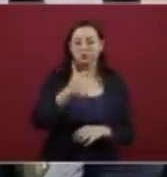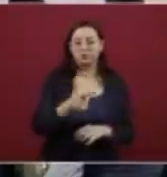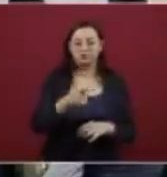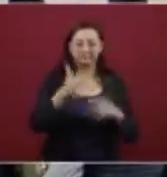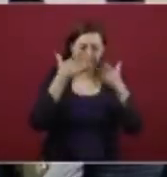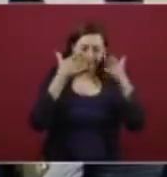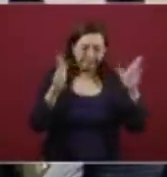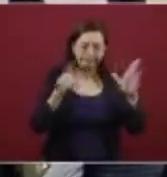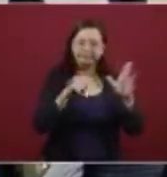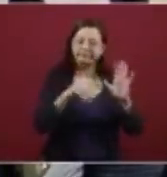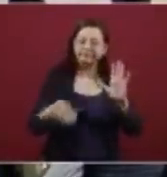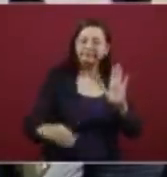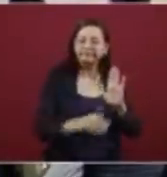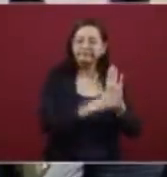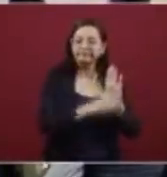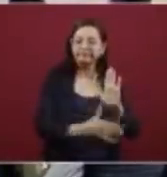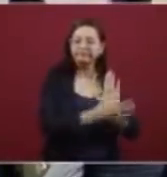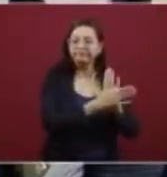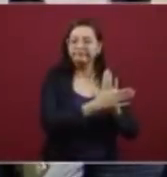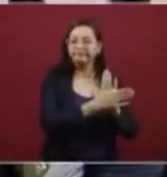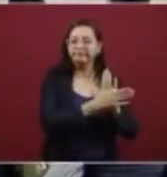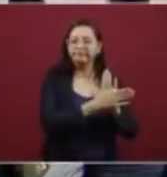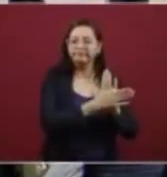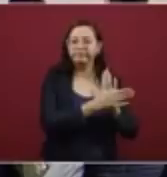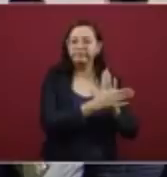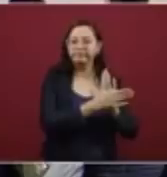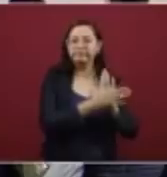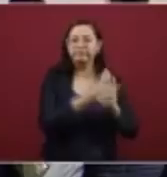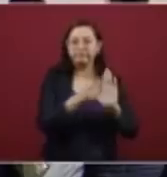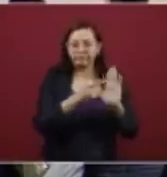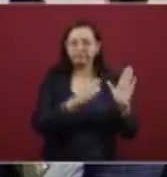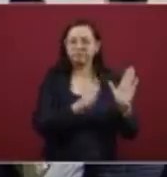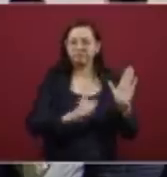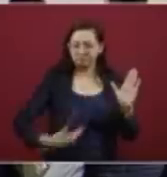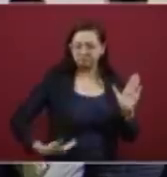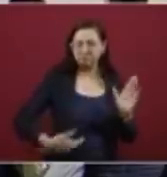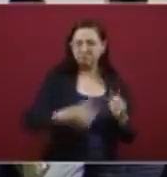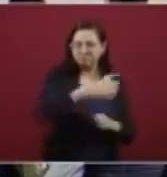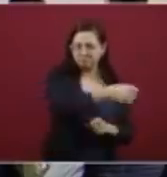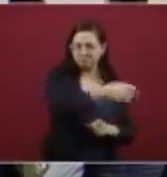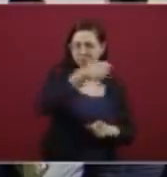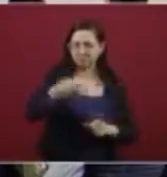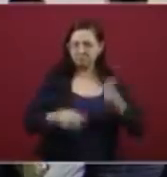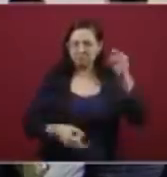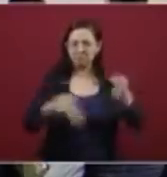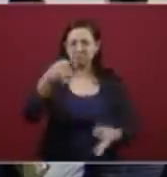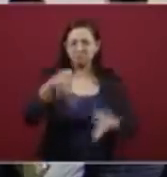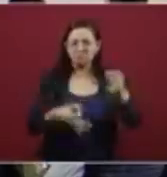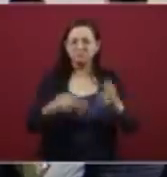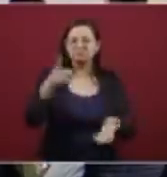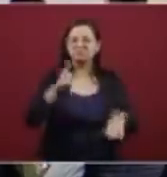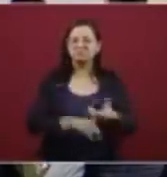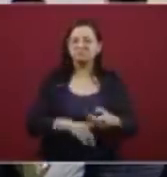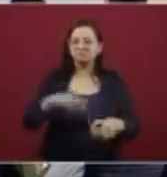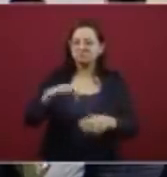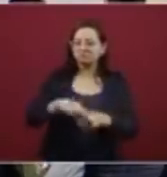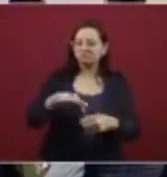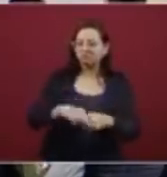1857 se agrega de que puede juzgarse al presidente por delitos electorales,